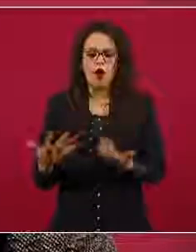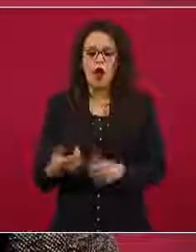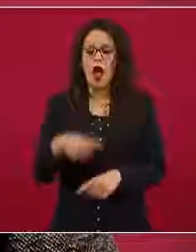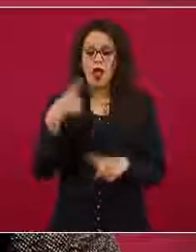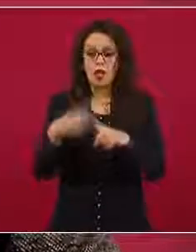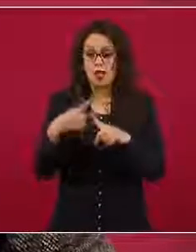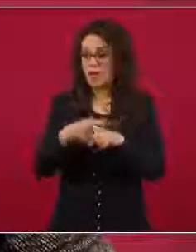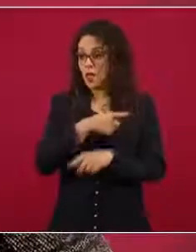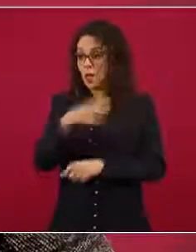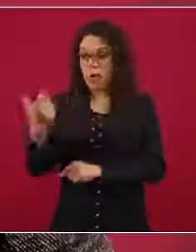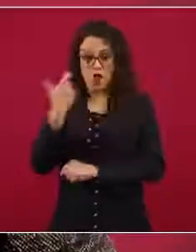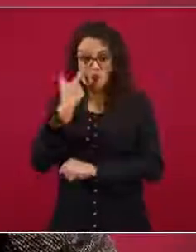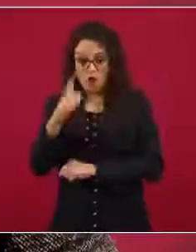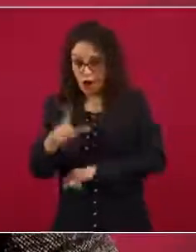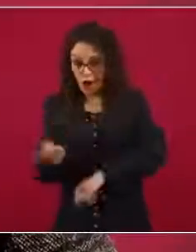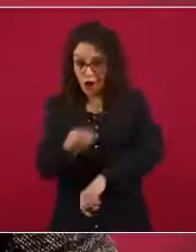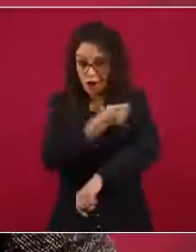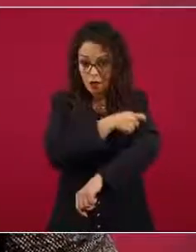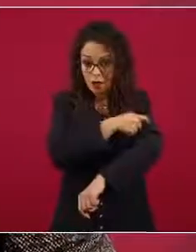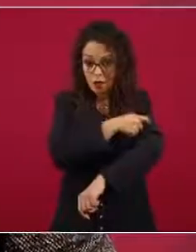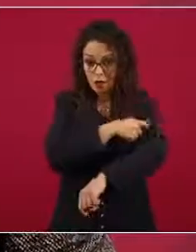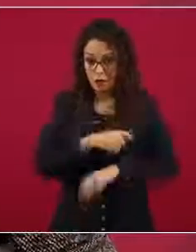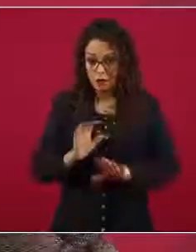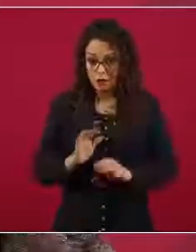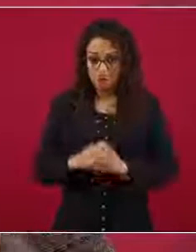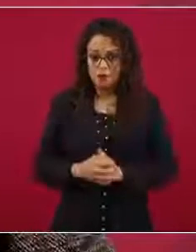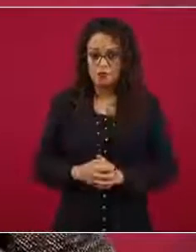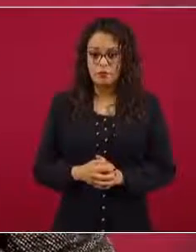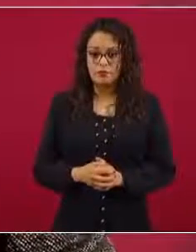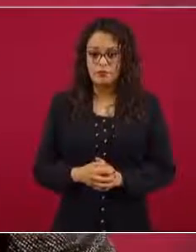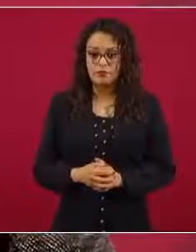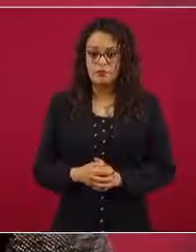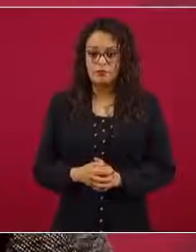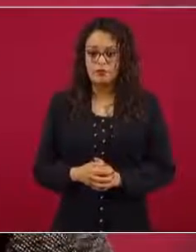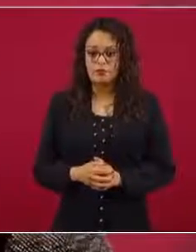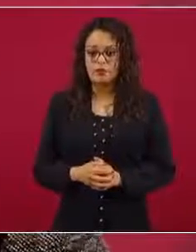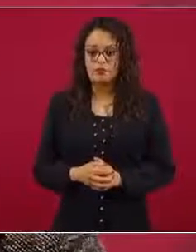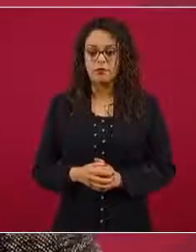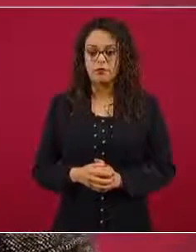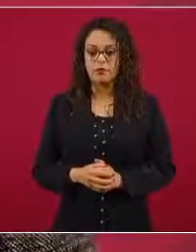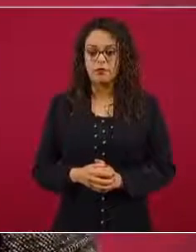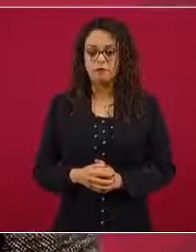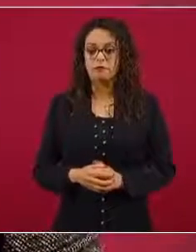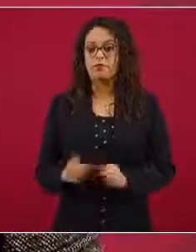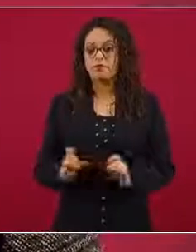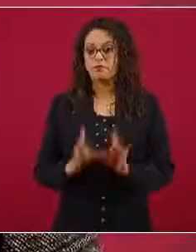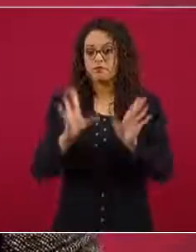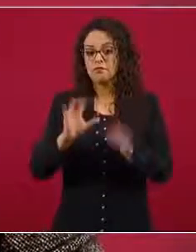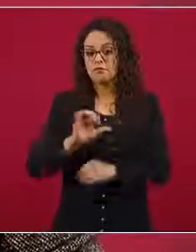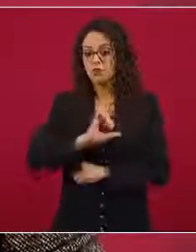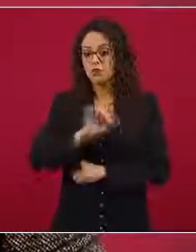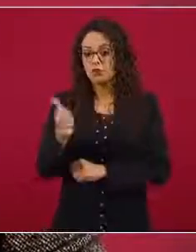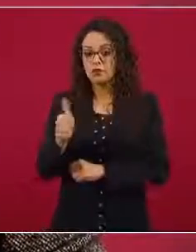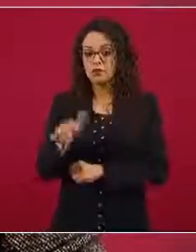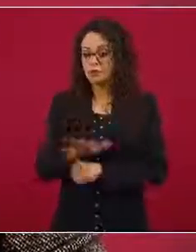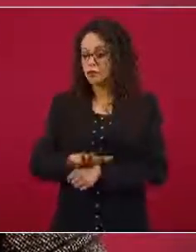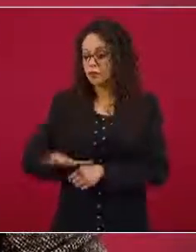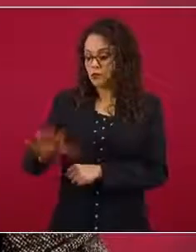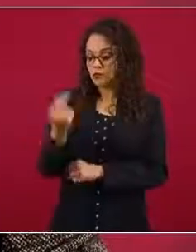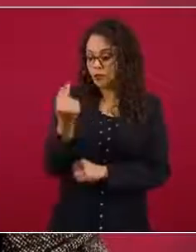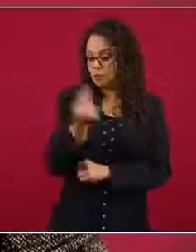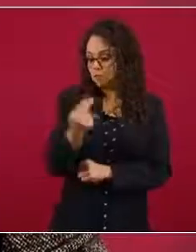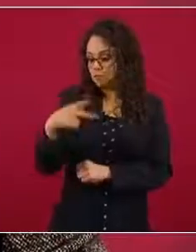quiera vacunar, que por cierto, en ciertos momentos de otras consideraciones, de otras